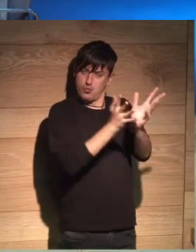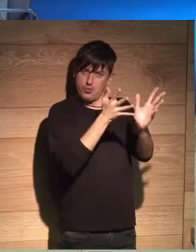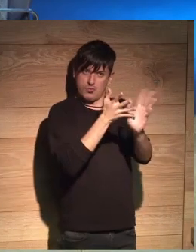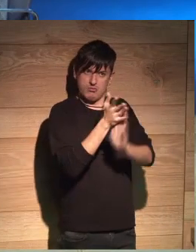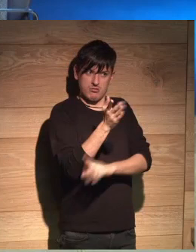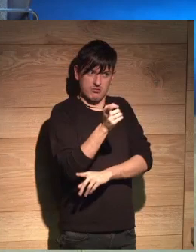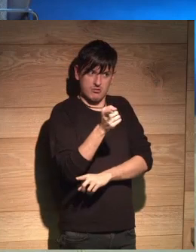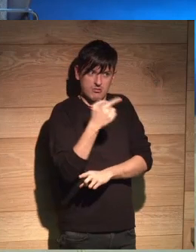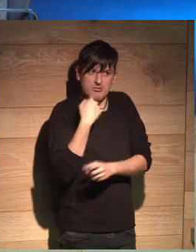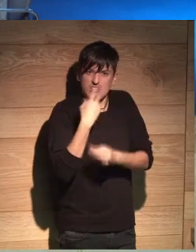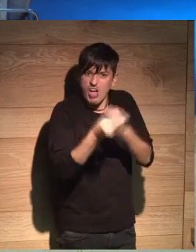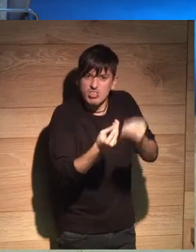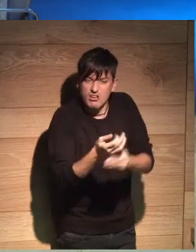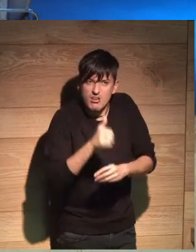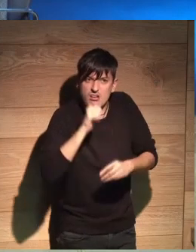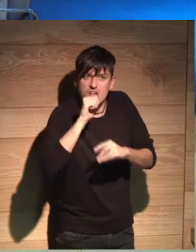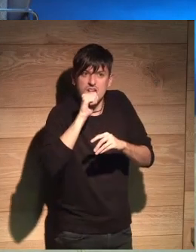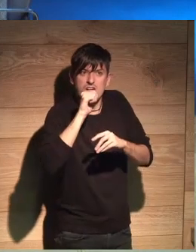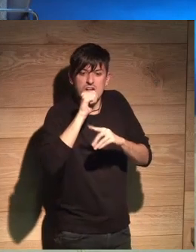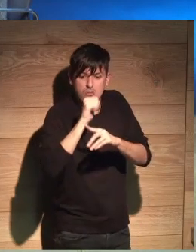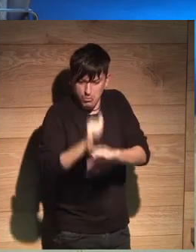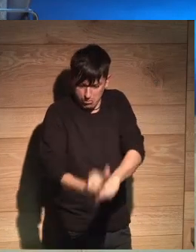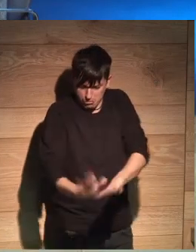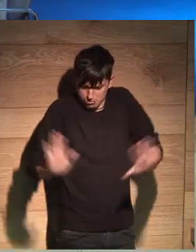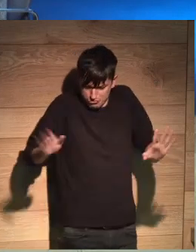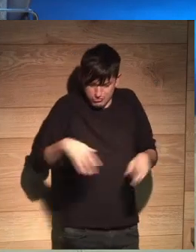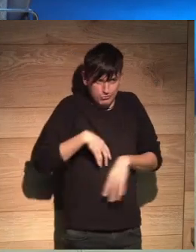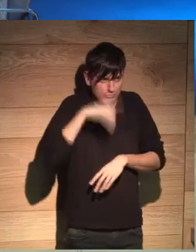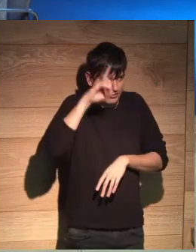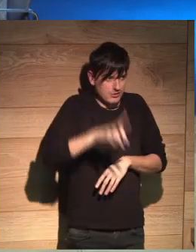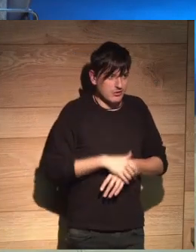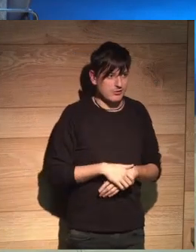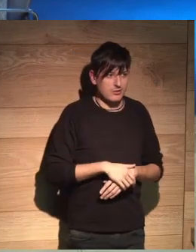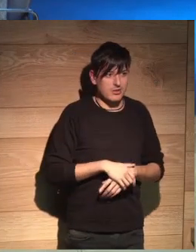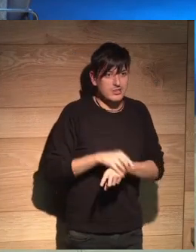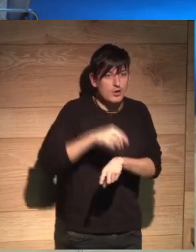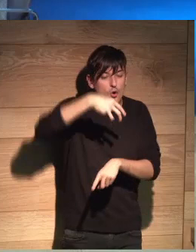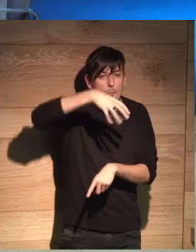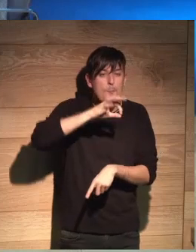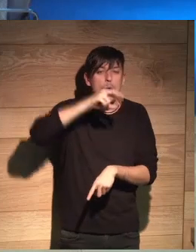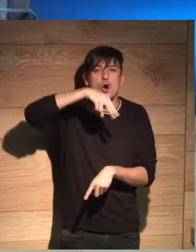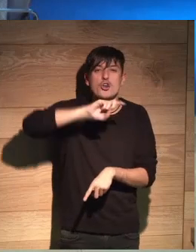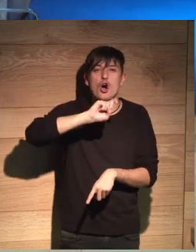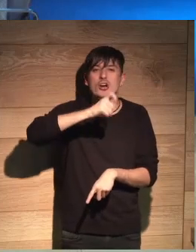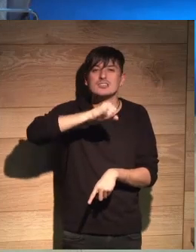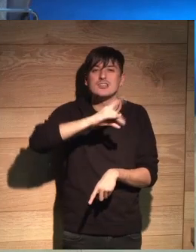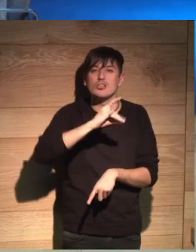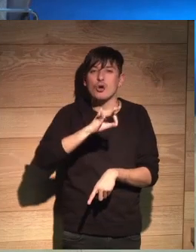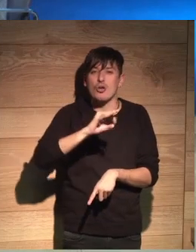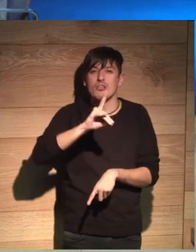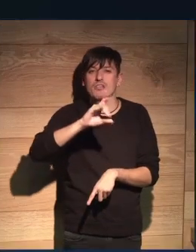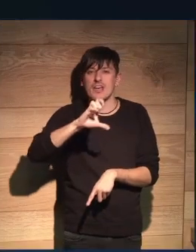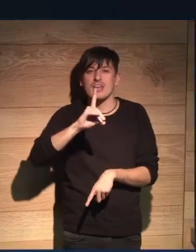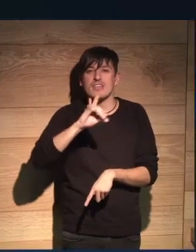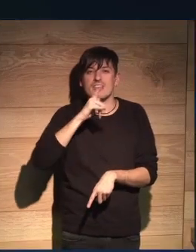¿qué hace? Y dice, ¿qué hace? ¿Qué digo? ¿Qué va a beber? Y hace la jueza así, dice, no, yo qué sé. Digo, eso es monóxido de dihidrógeno.